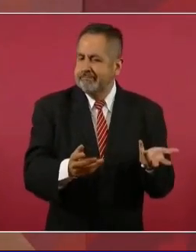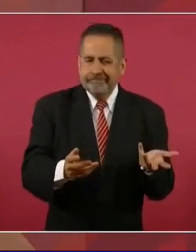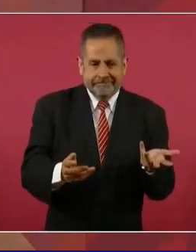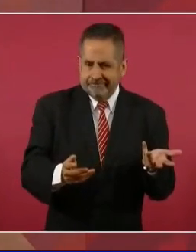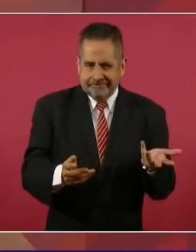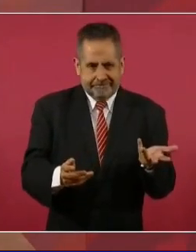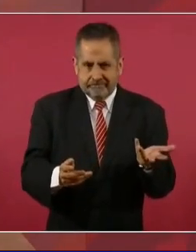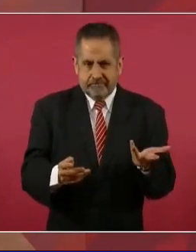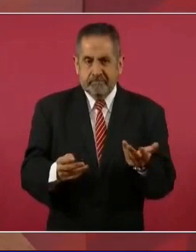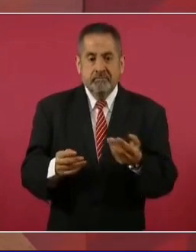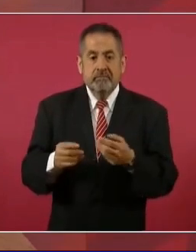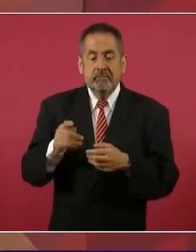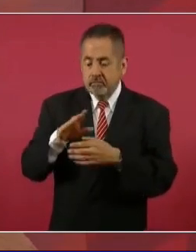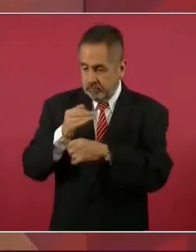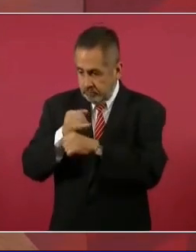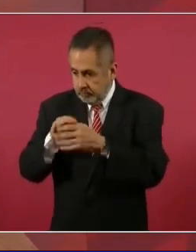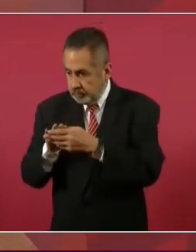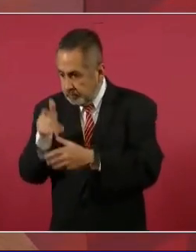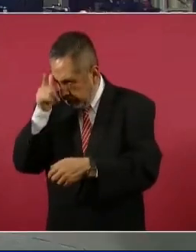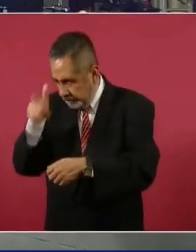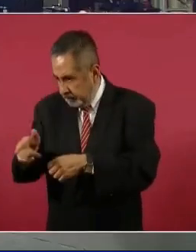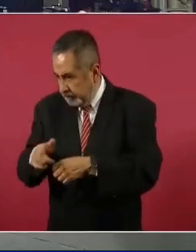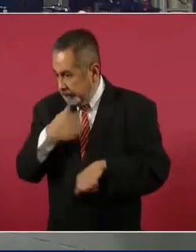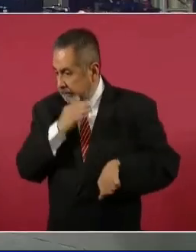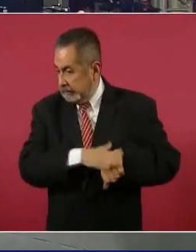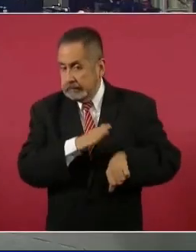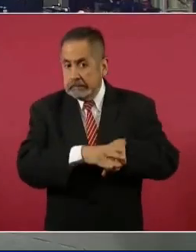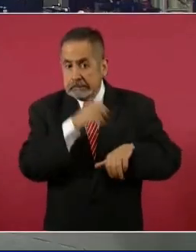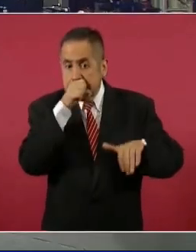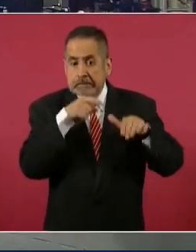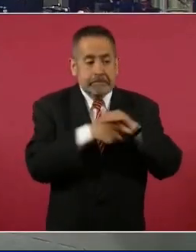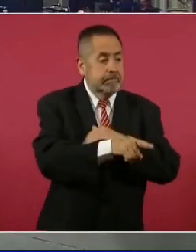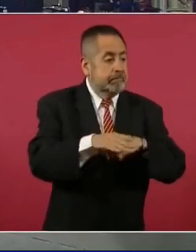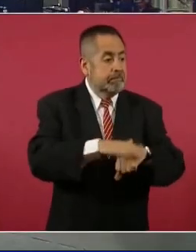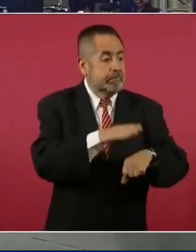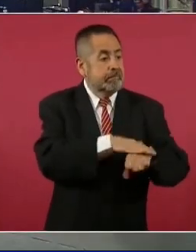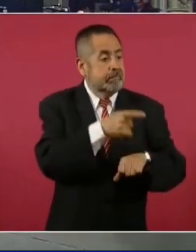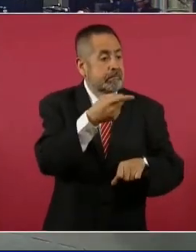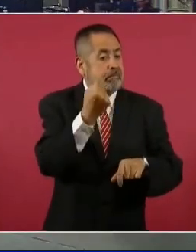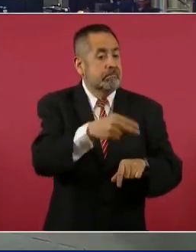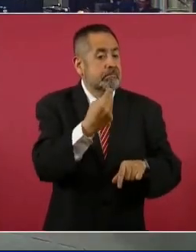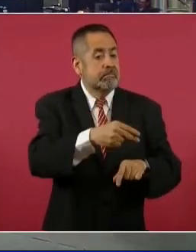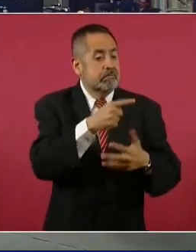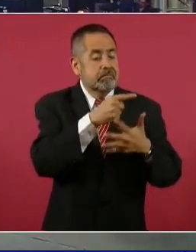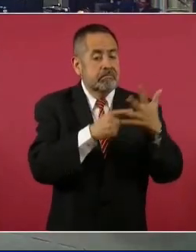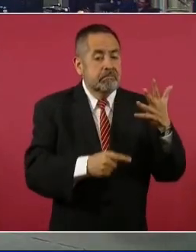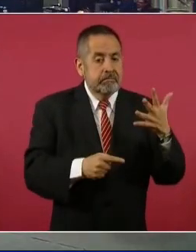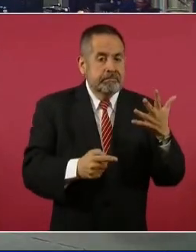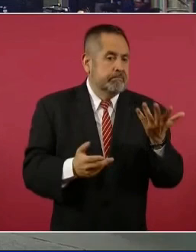Como muchos, porque ellos mismos se iban a encargar